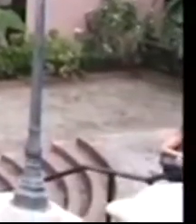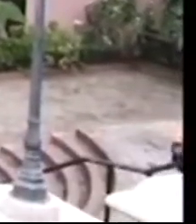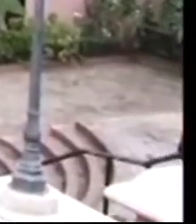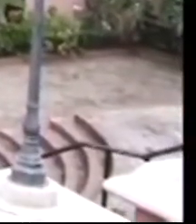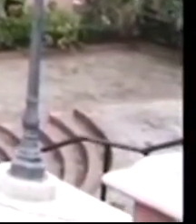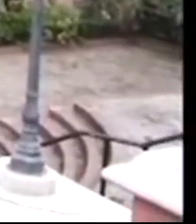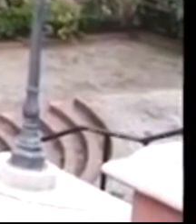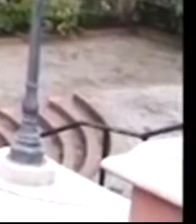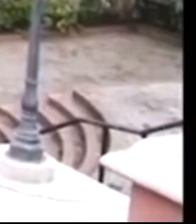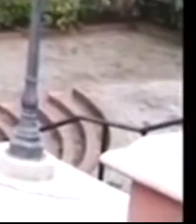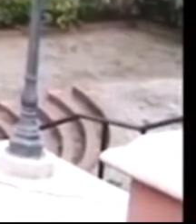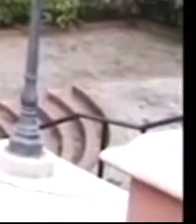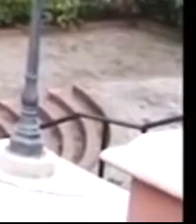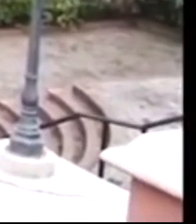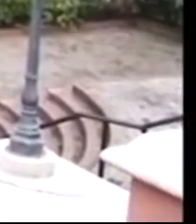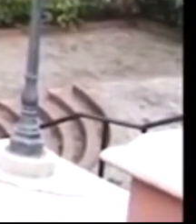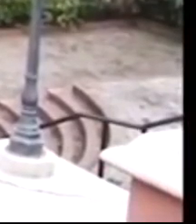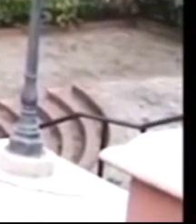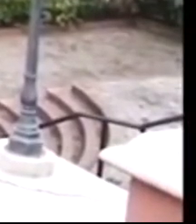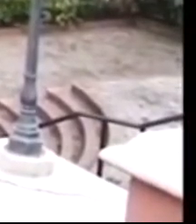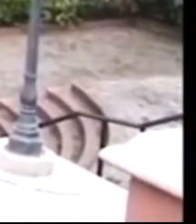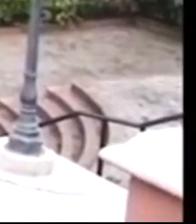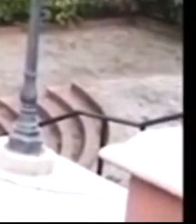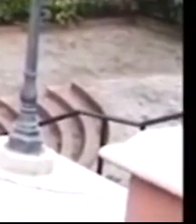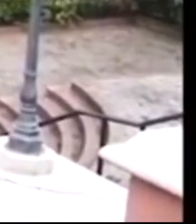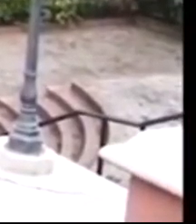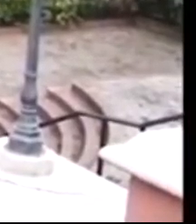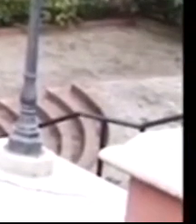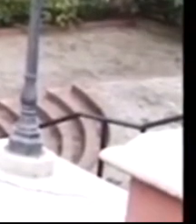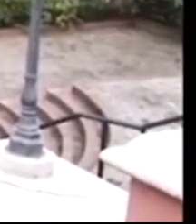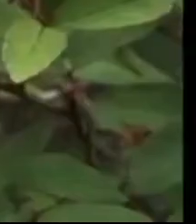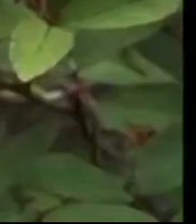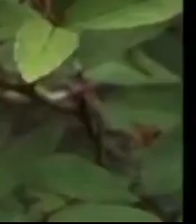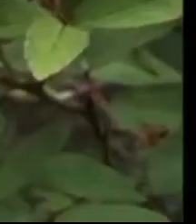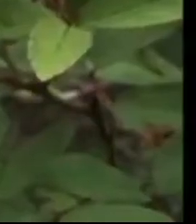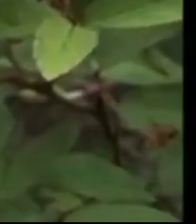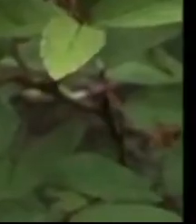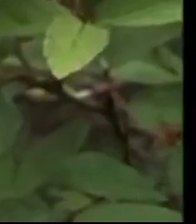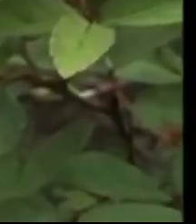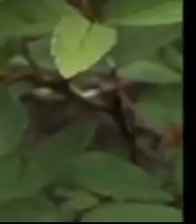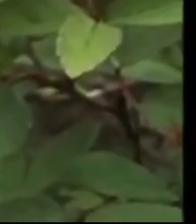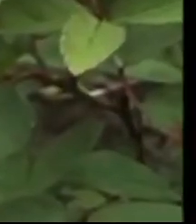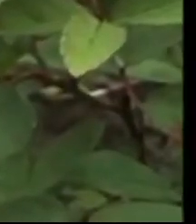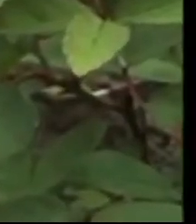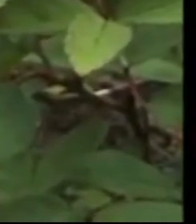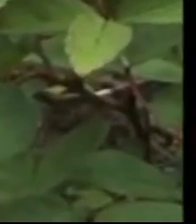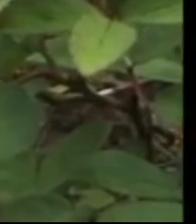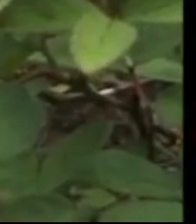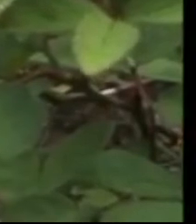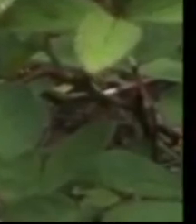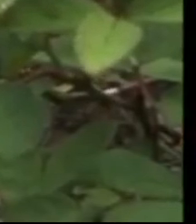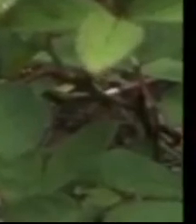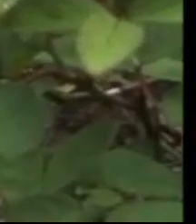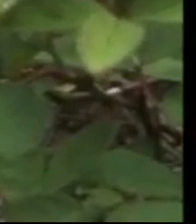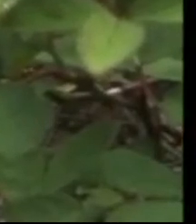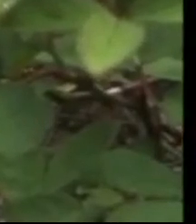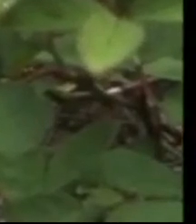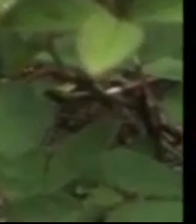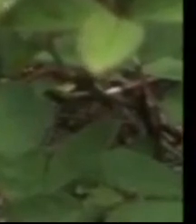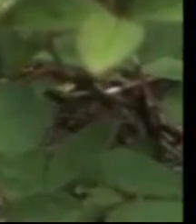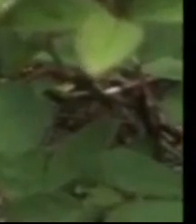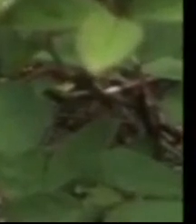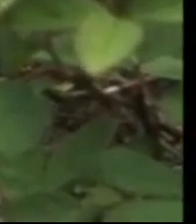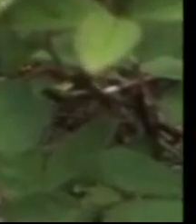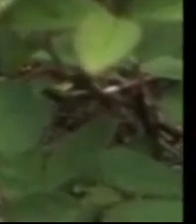así se lo demanda además se afirmó que con su decisión sobrado privilegia por encima de sus legítimos